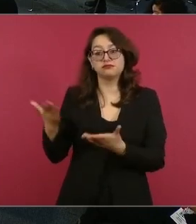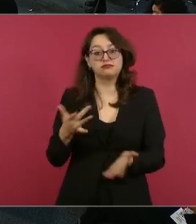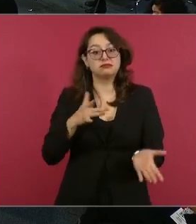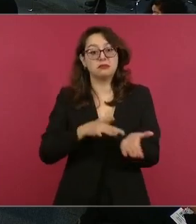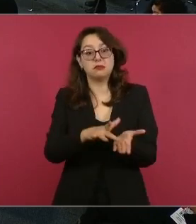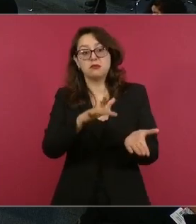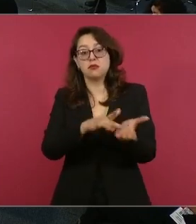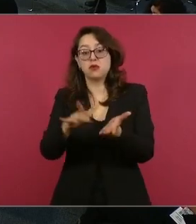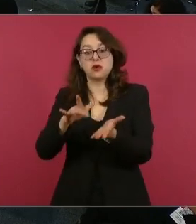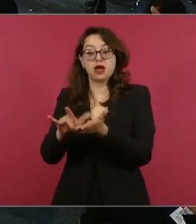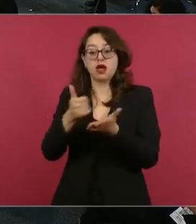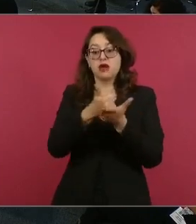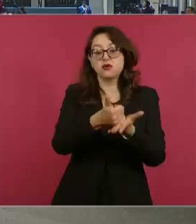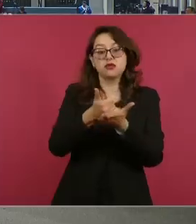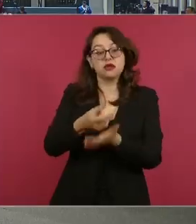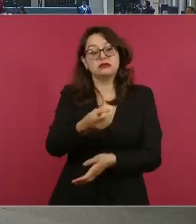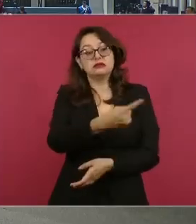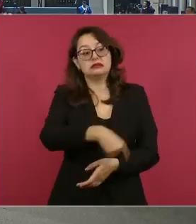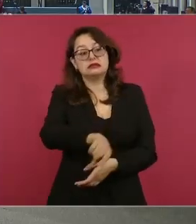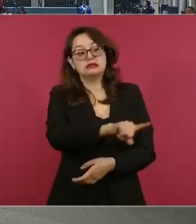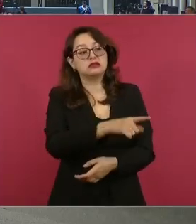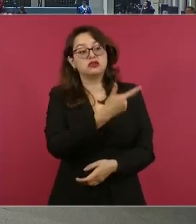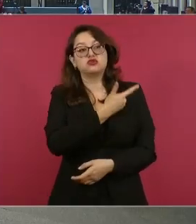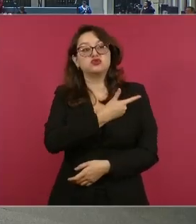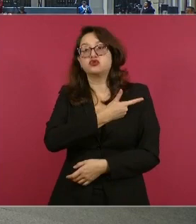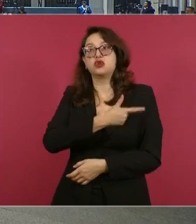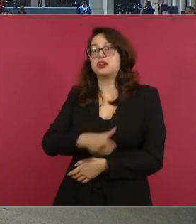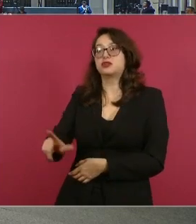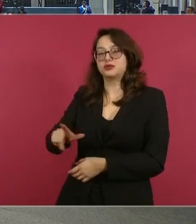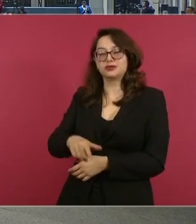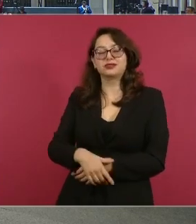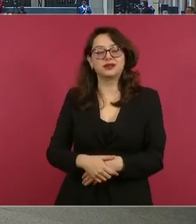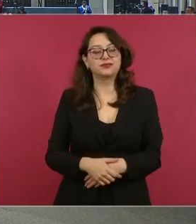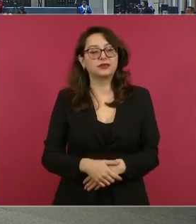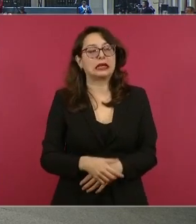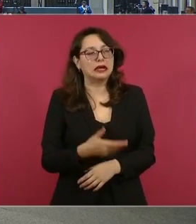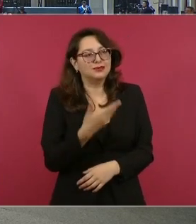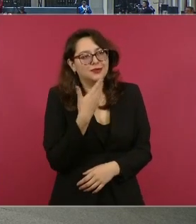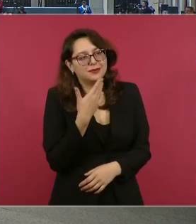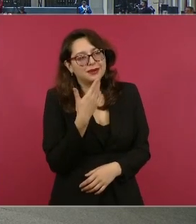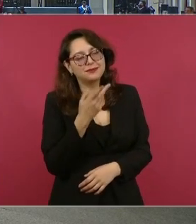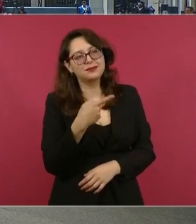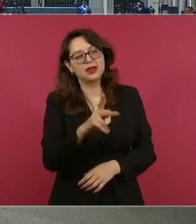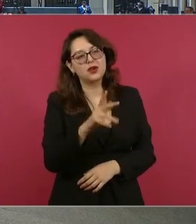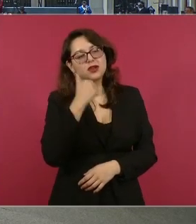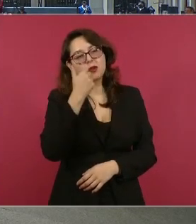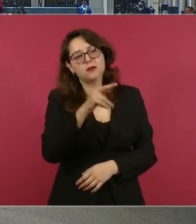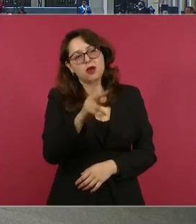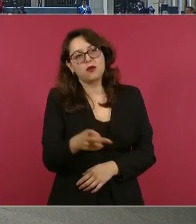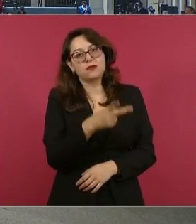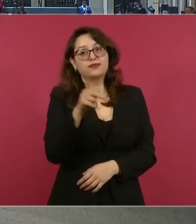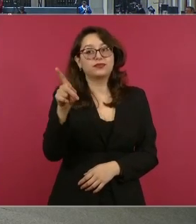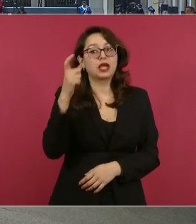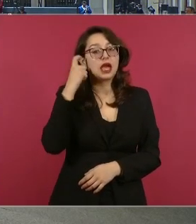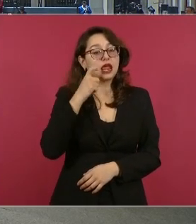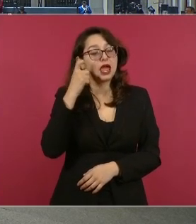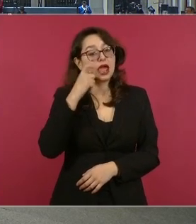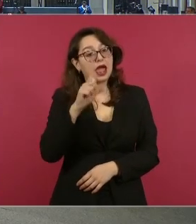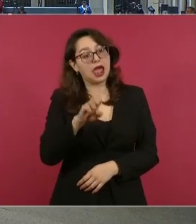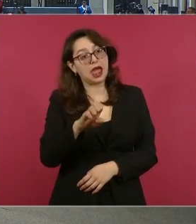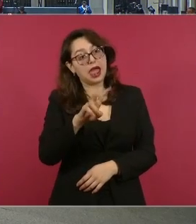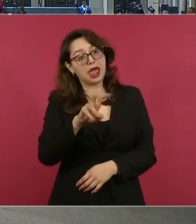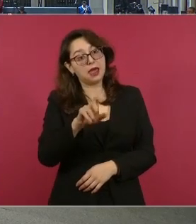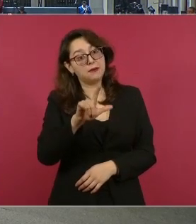adversarios, a los conserva, pero por eso también lo digo. Bien, presidente, nada más para puntualizar, ¿la gobernadora Evelyn Salgado se encuentra